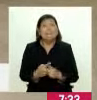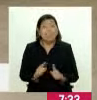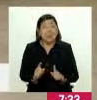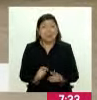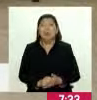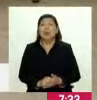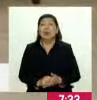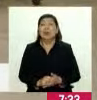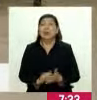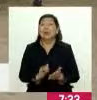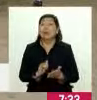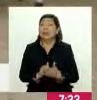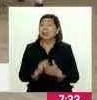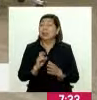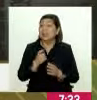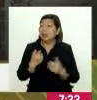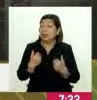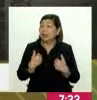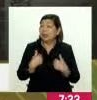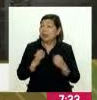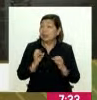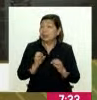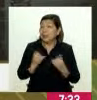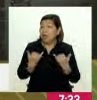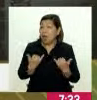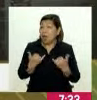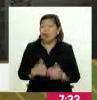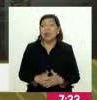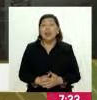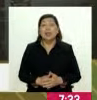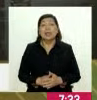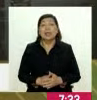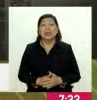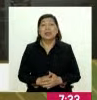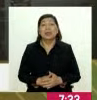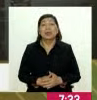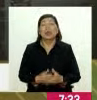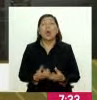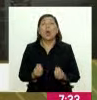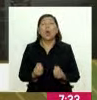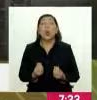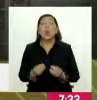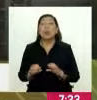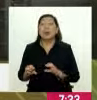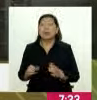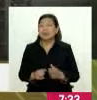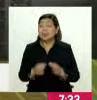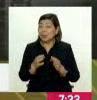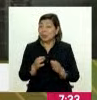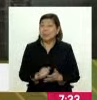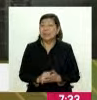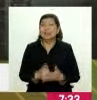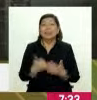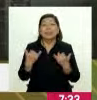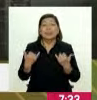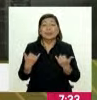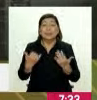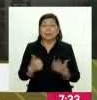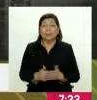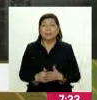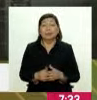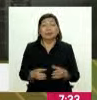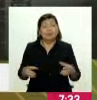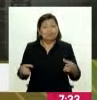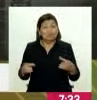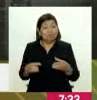todas maneras lo que se tiene que tener bien en cuenta ahora es la conformación justamente de esta